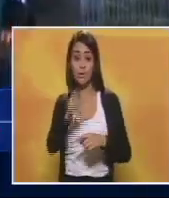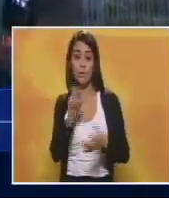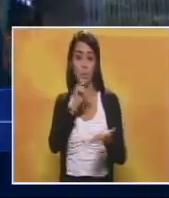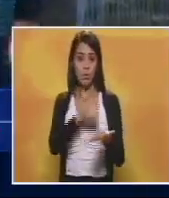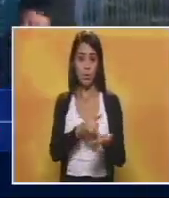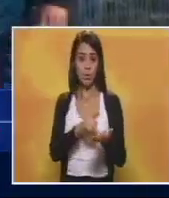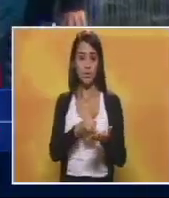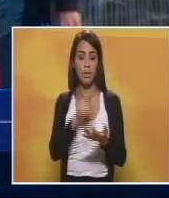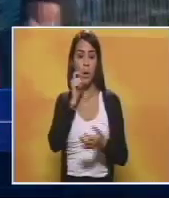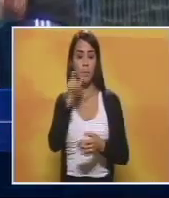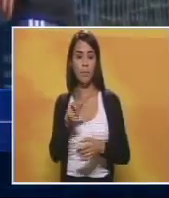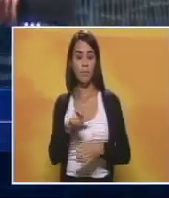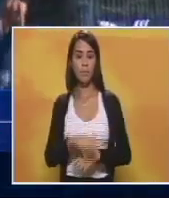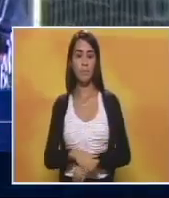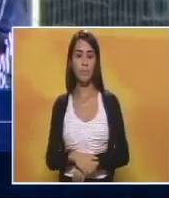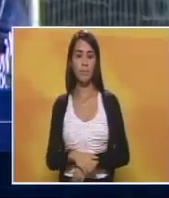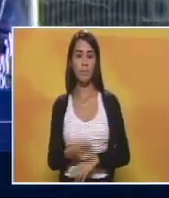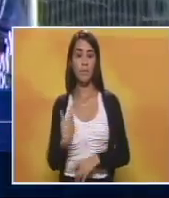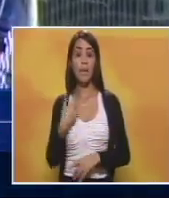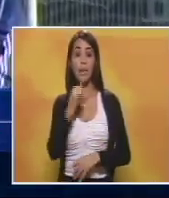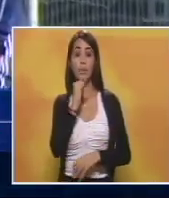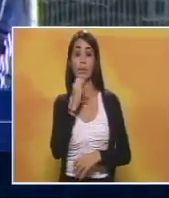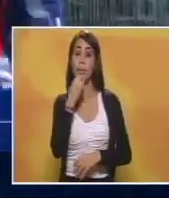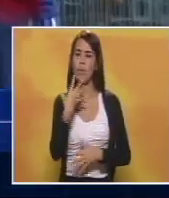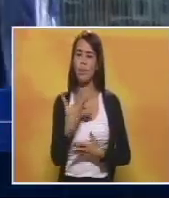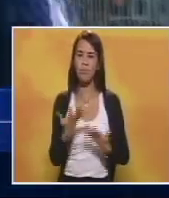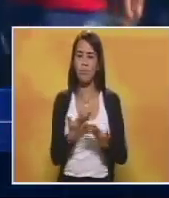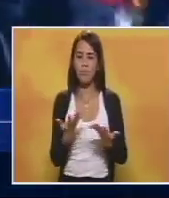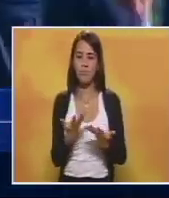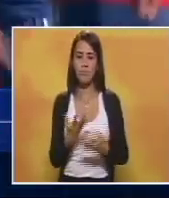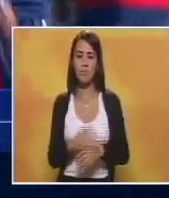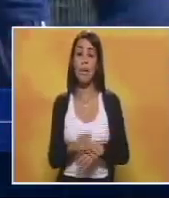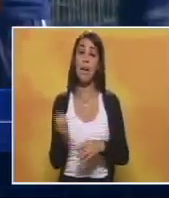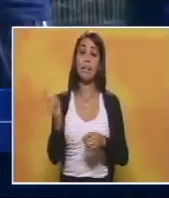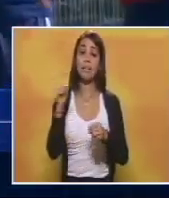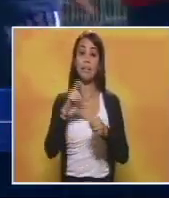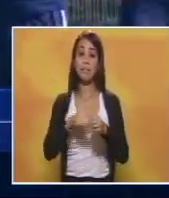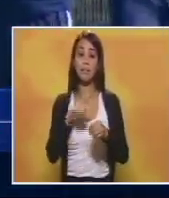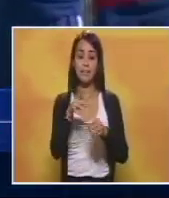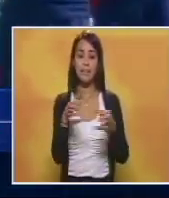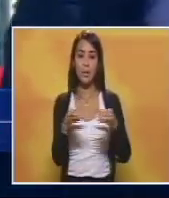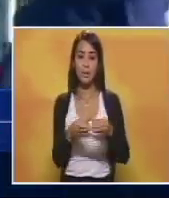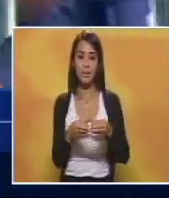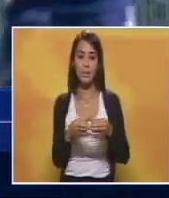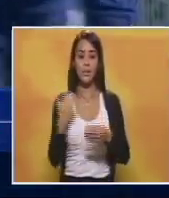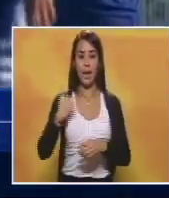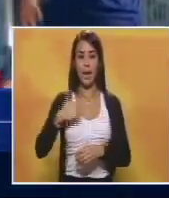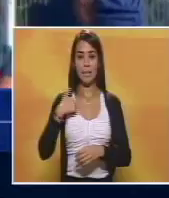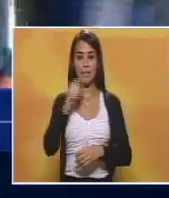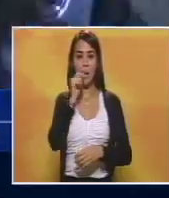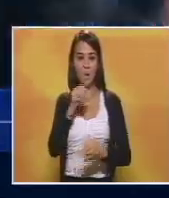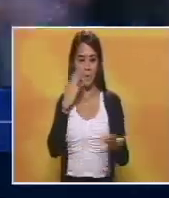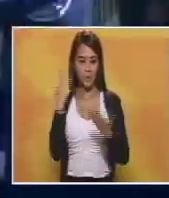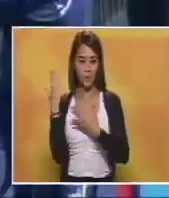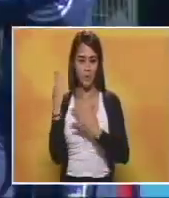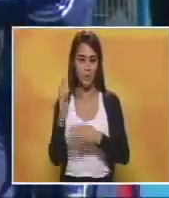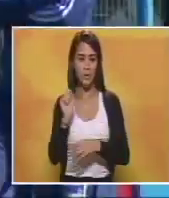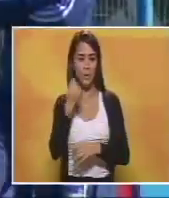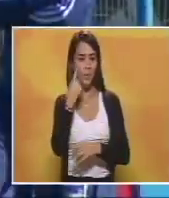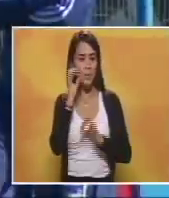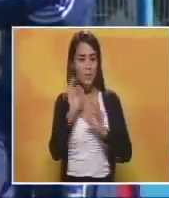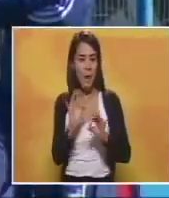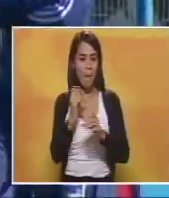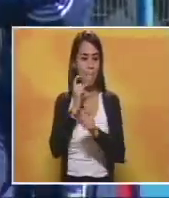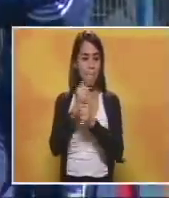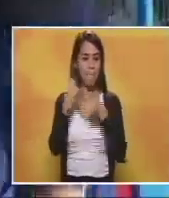nuevo león de la liga mexicana la noticia buena se sumó lionel messiah la concentración argentina en ezeiza y todos sus primeros balones